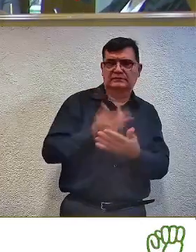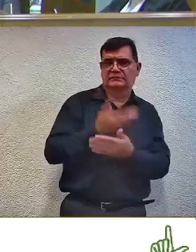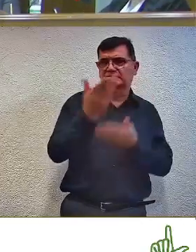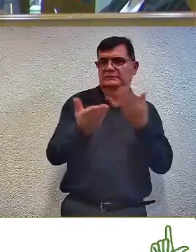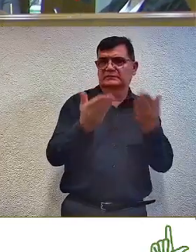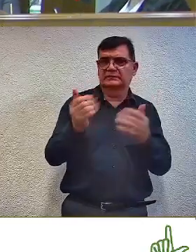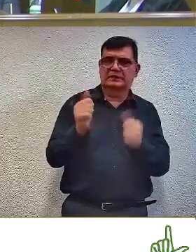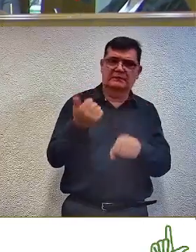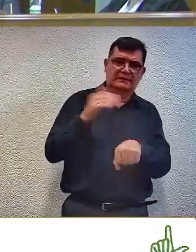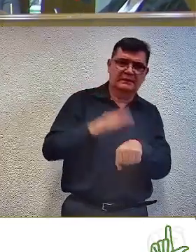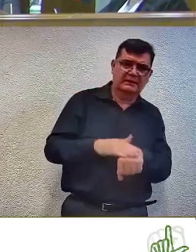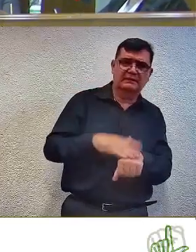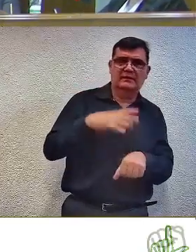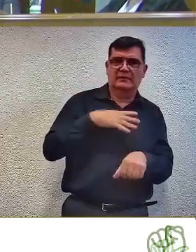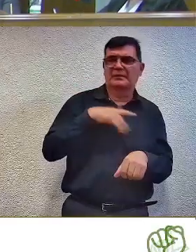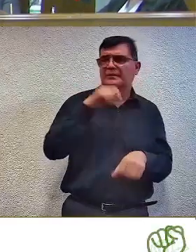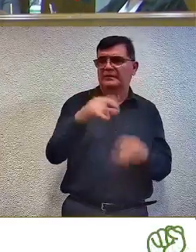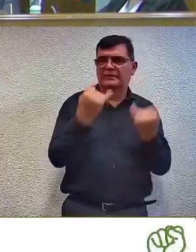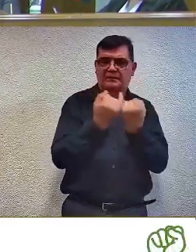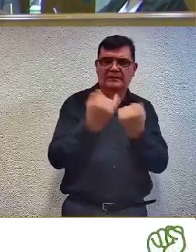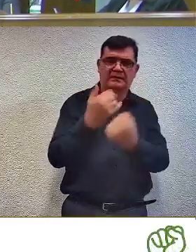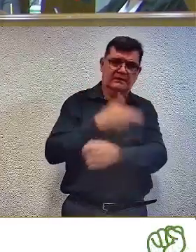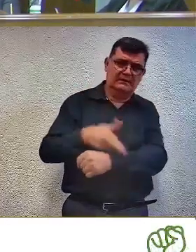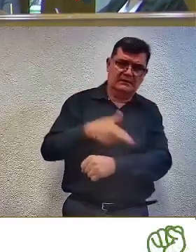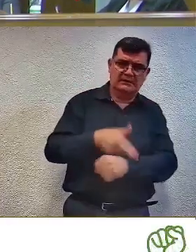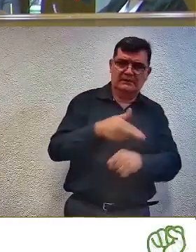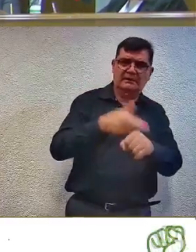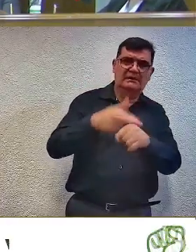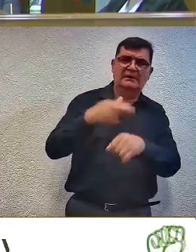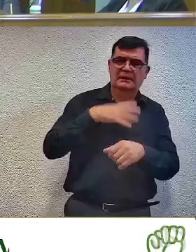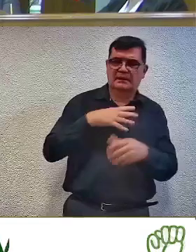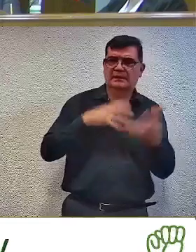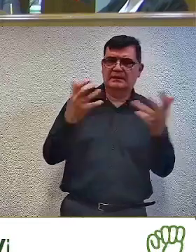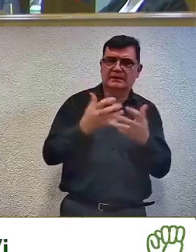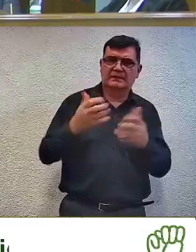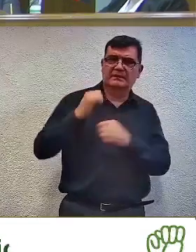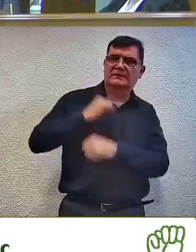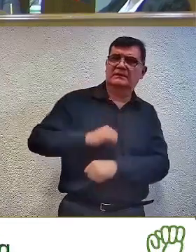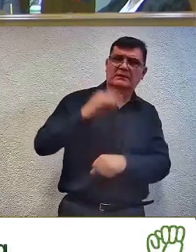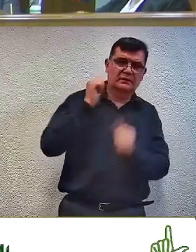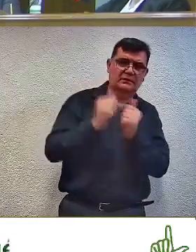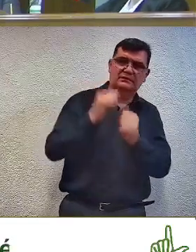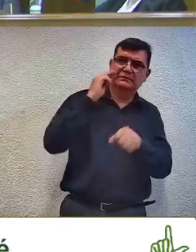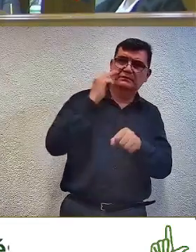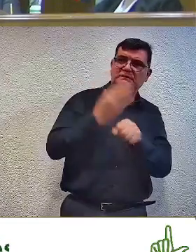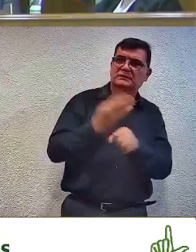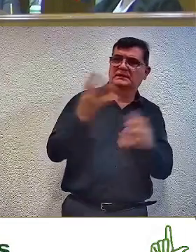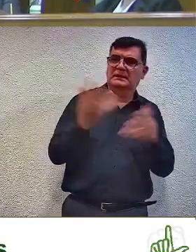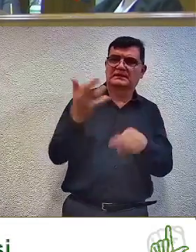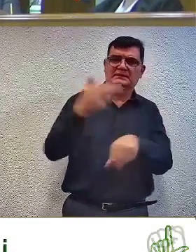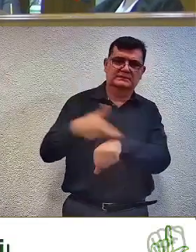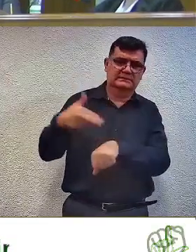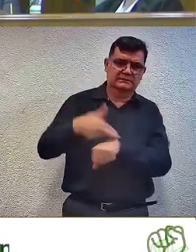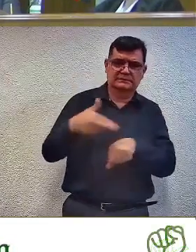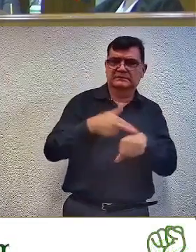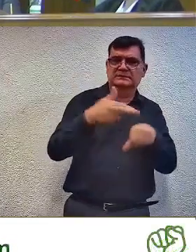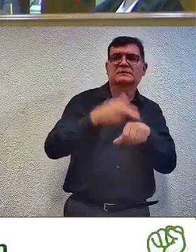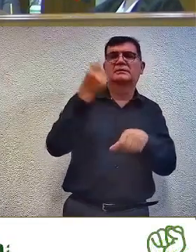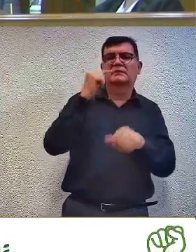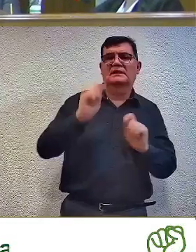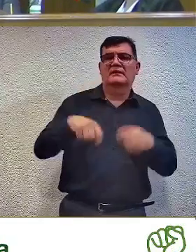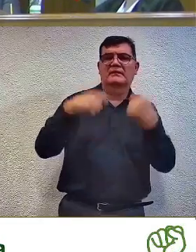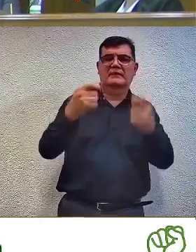tanto administrativas como gestiones de diversa índole que efectúe la autoridad responsable, realice los trámites atinentes para la